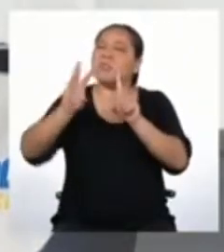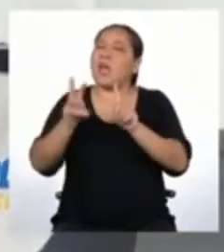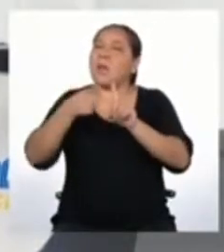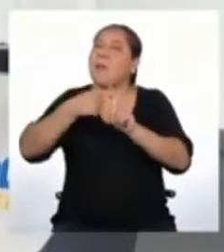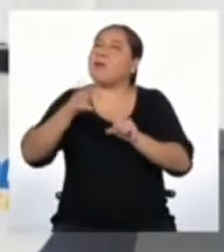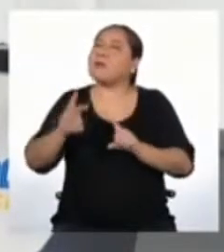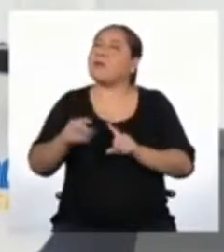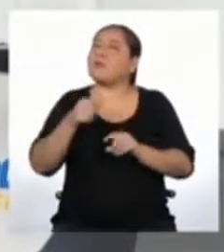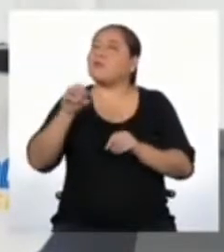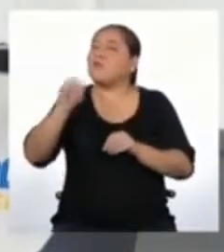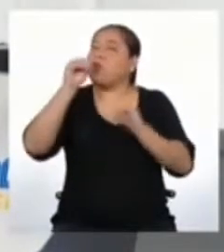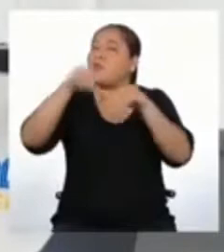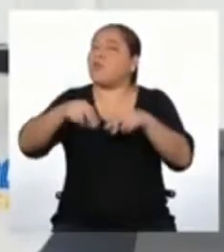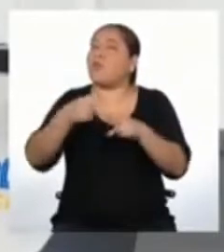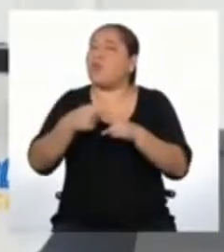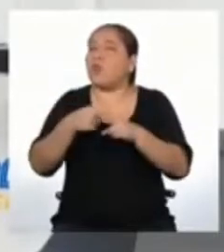aritmética?